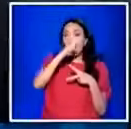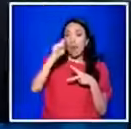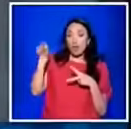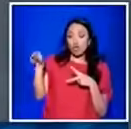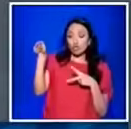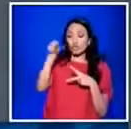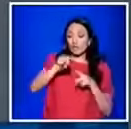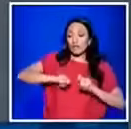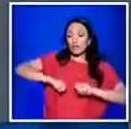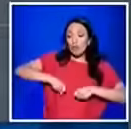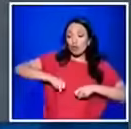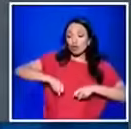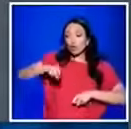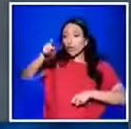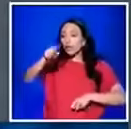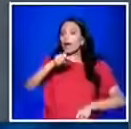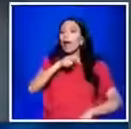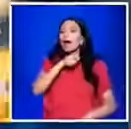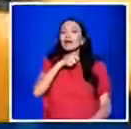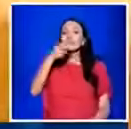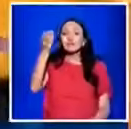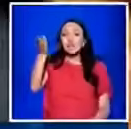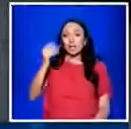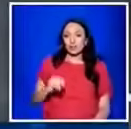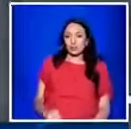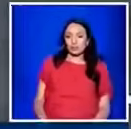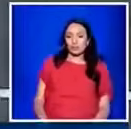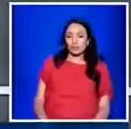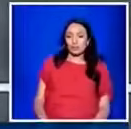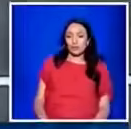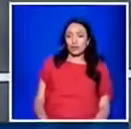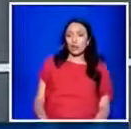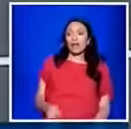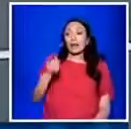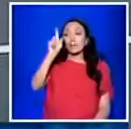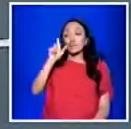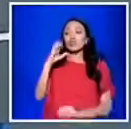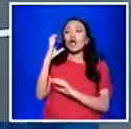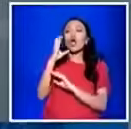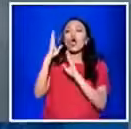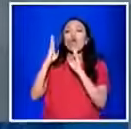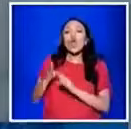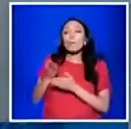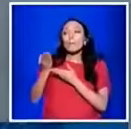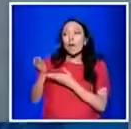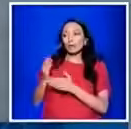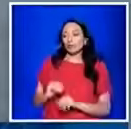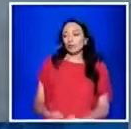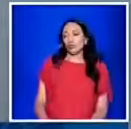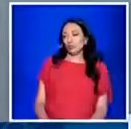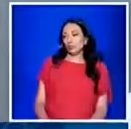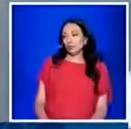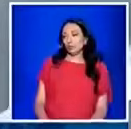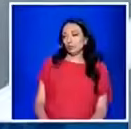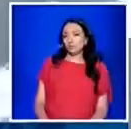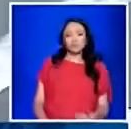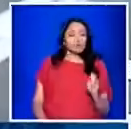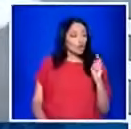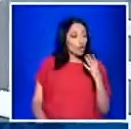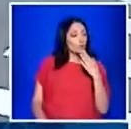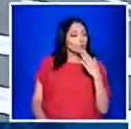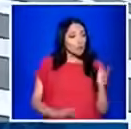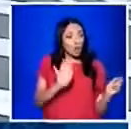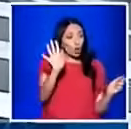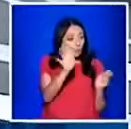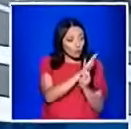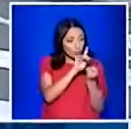moto y asaltan ahí. Son, según los rasgos, me dijeron que son colombianos. Gracias, mi vecino Luis, gracias. Completa